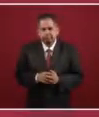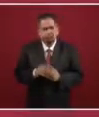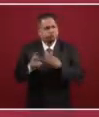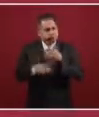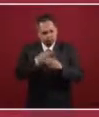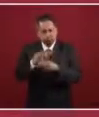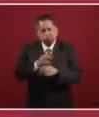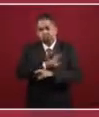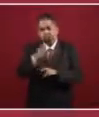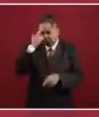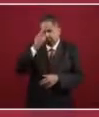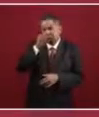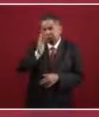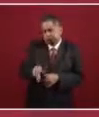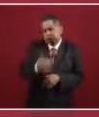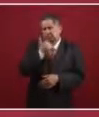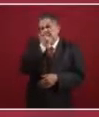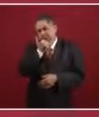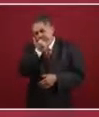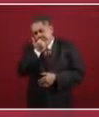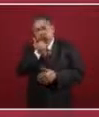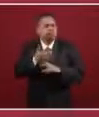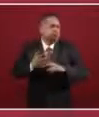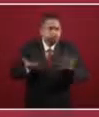Vamos a reconocerlo.